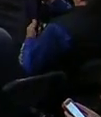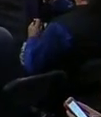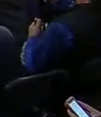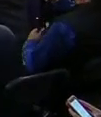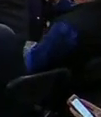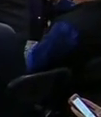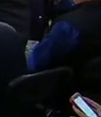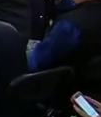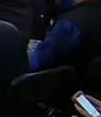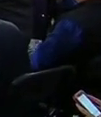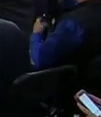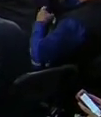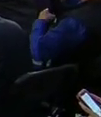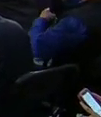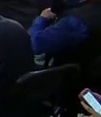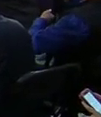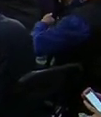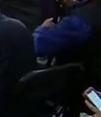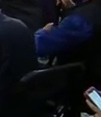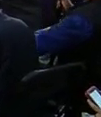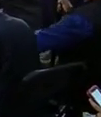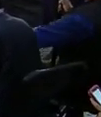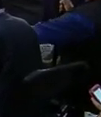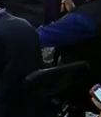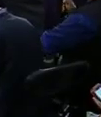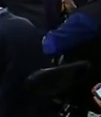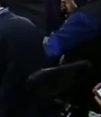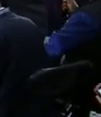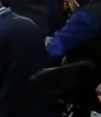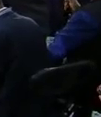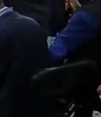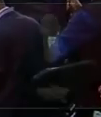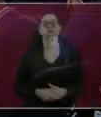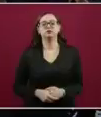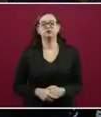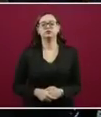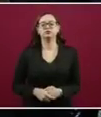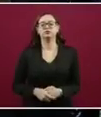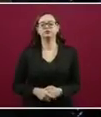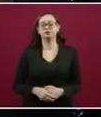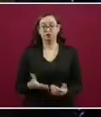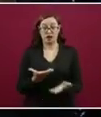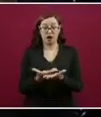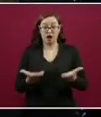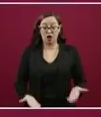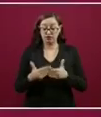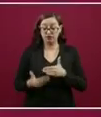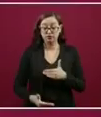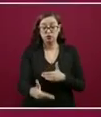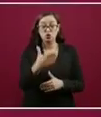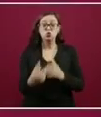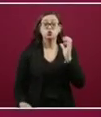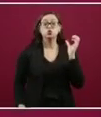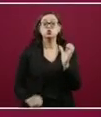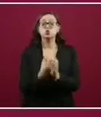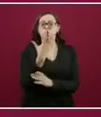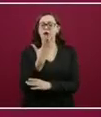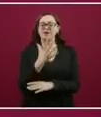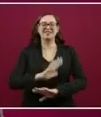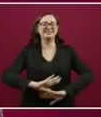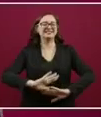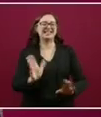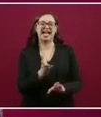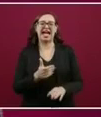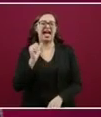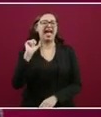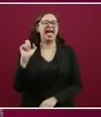Vamos por un camino del todo nuevo, no por el camino trillado